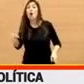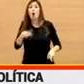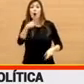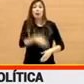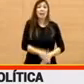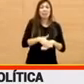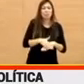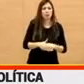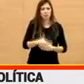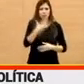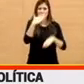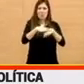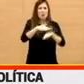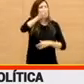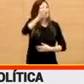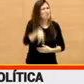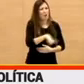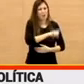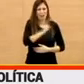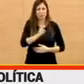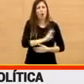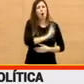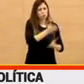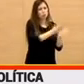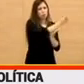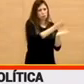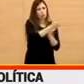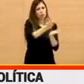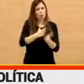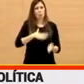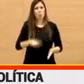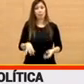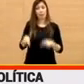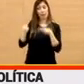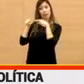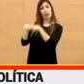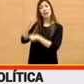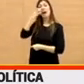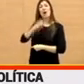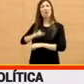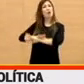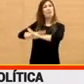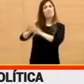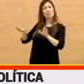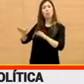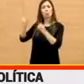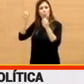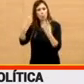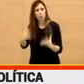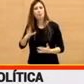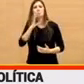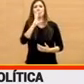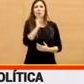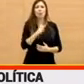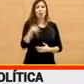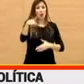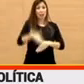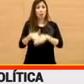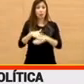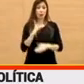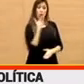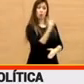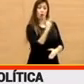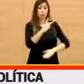Porque sabe que hay otras opciones. Rajoy está fuera. Muy bien. Estupendo. Pero Rivera y usted, Ciudadanos y Partido Socialista,